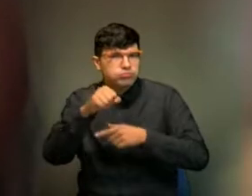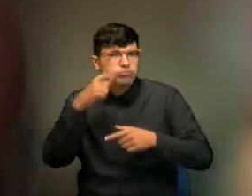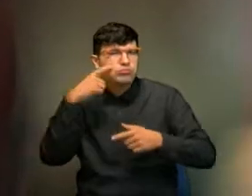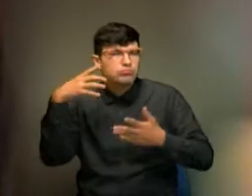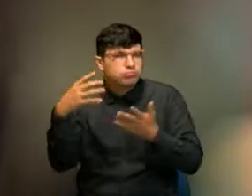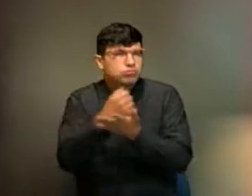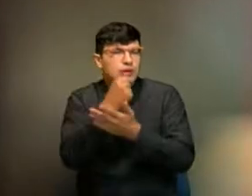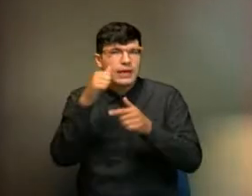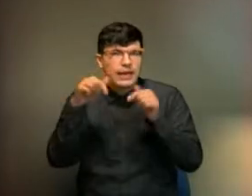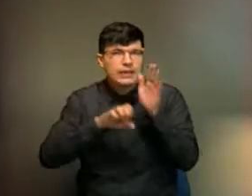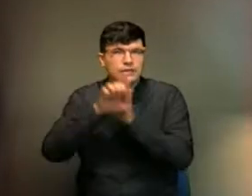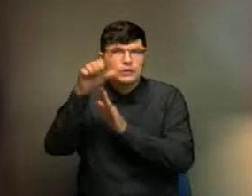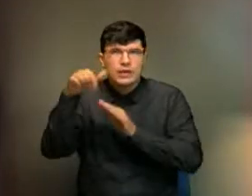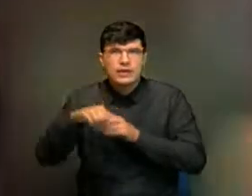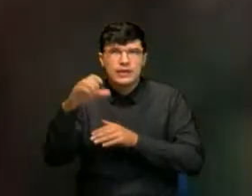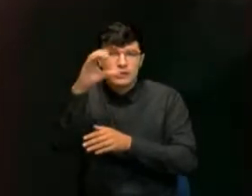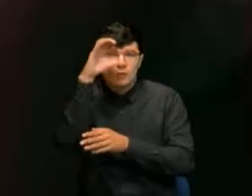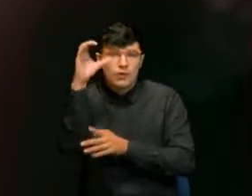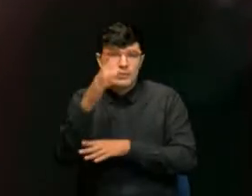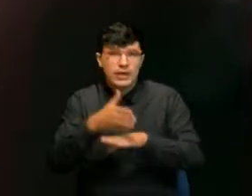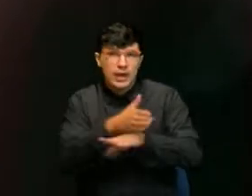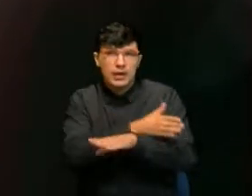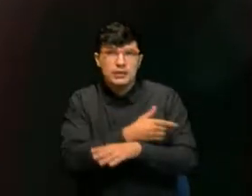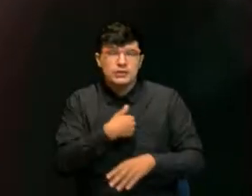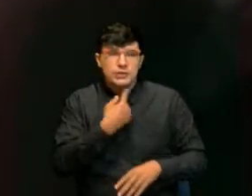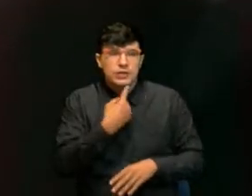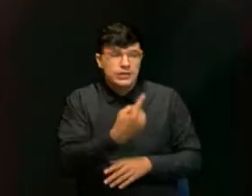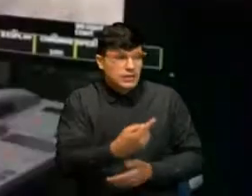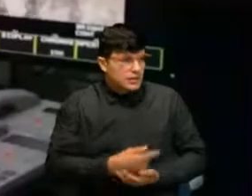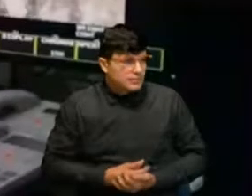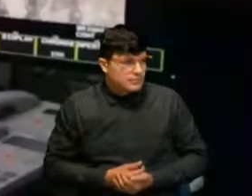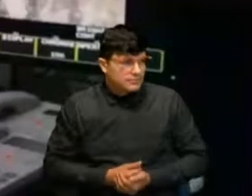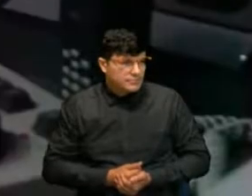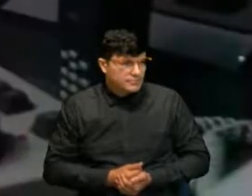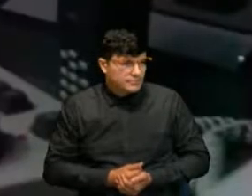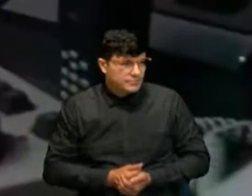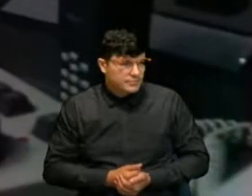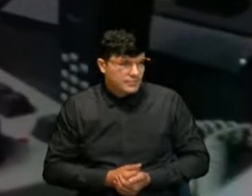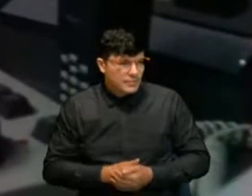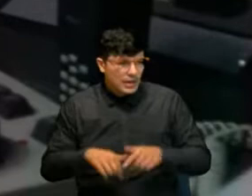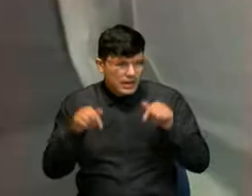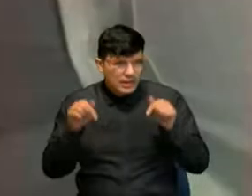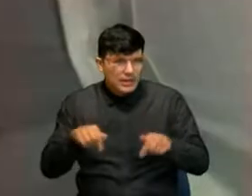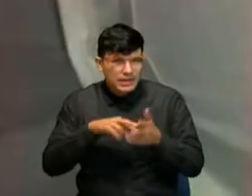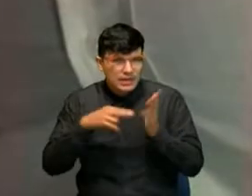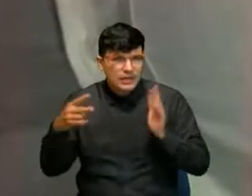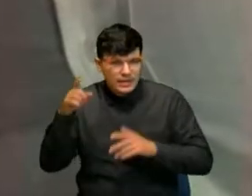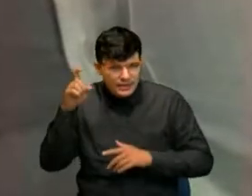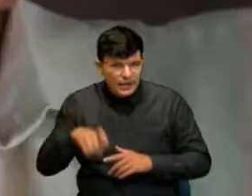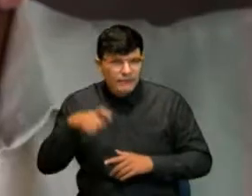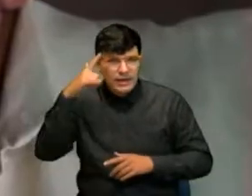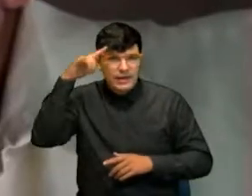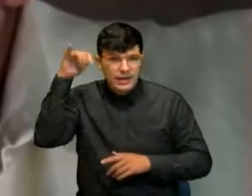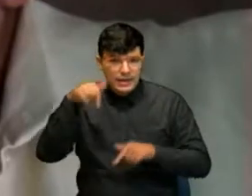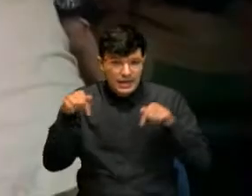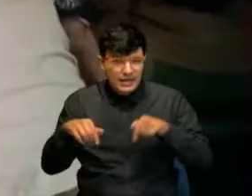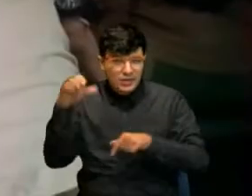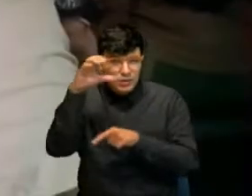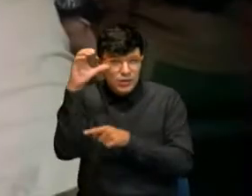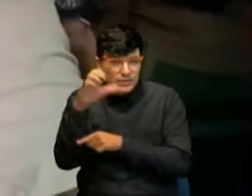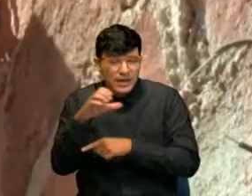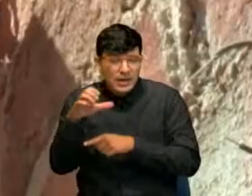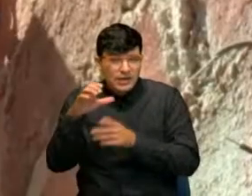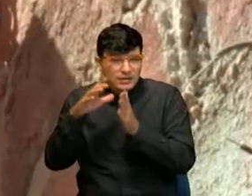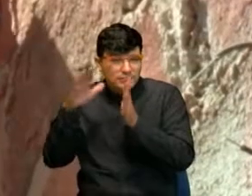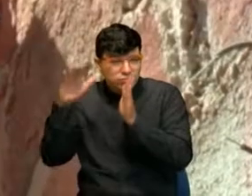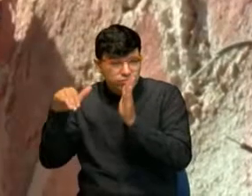Y como yo lo comentaba ayer en otro espacio, tenemos que creernos. Tenemos que creernos que Colombia ya va a dejar de ser un país que viene